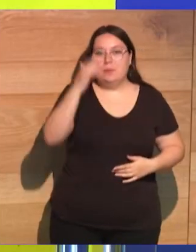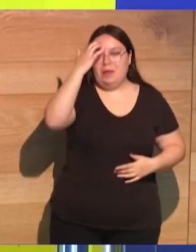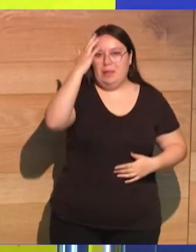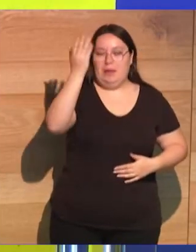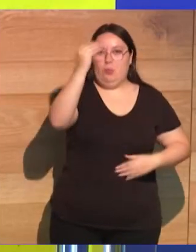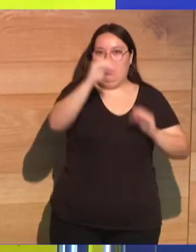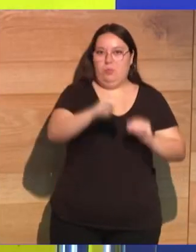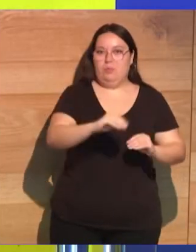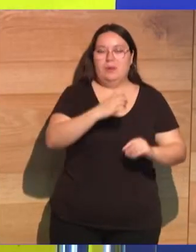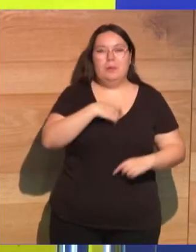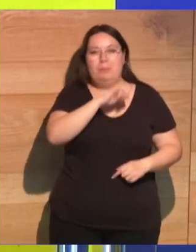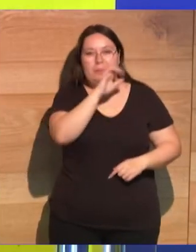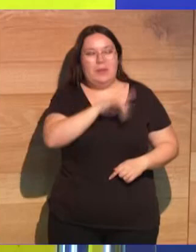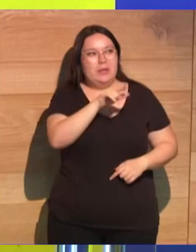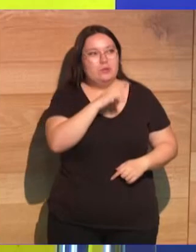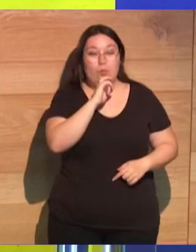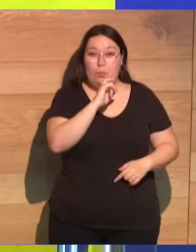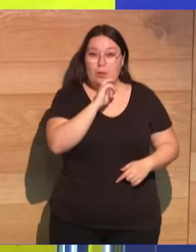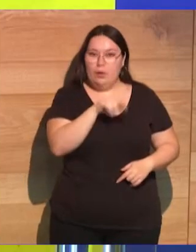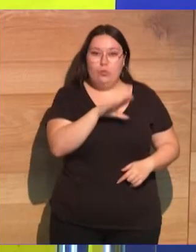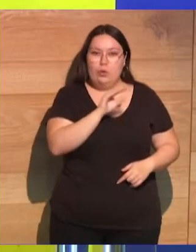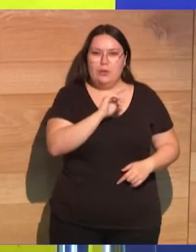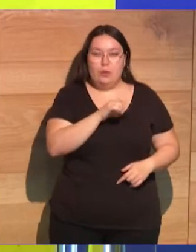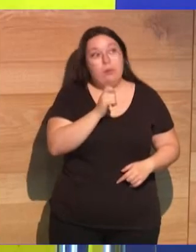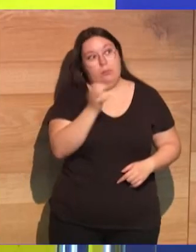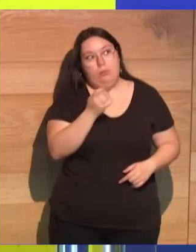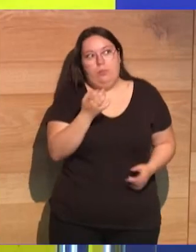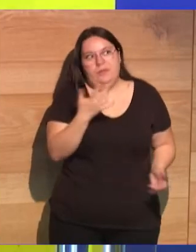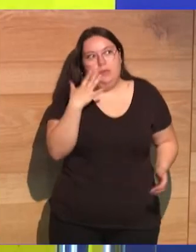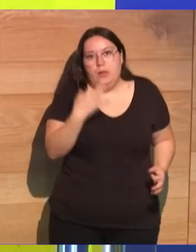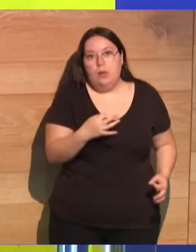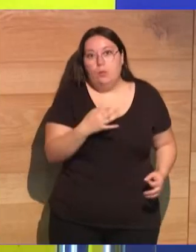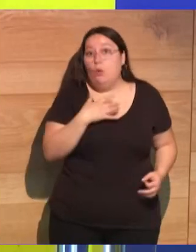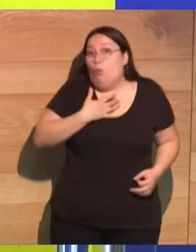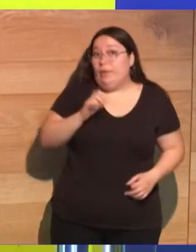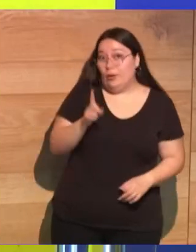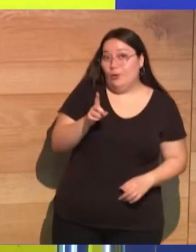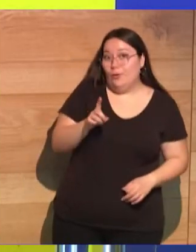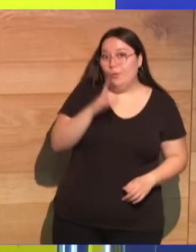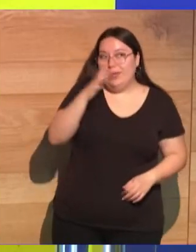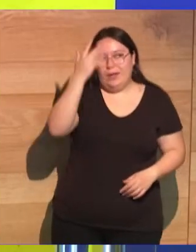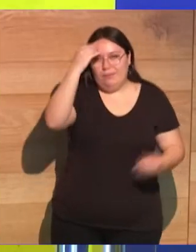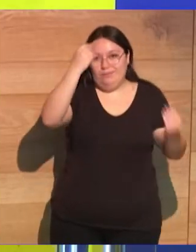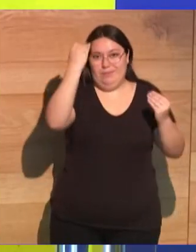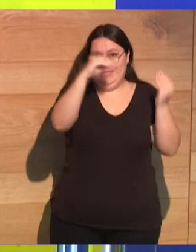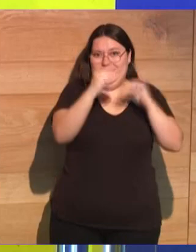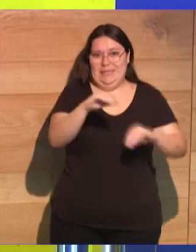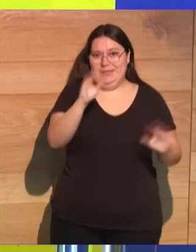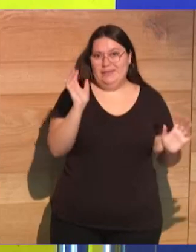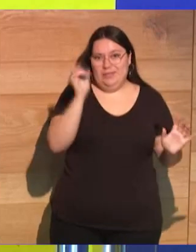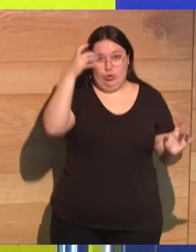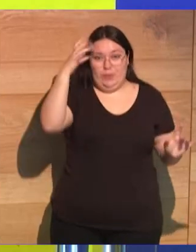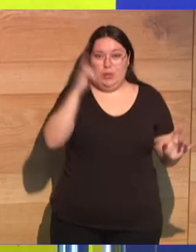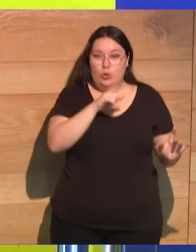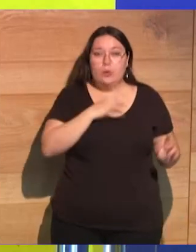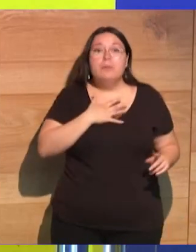y que decimos es que esto es tan complicado y no lo entiendo que debe ser verdad. ¿No? Pues puede que no, porque a lo mejor tiene alucinaciones y no es verdad. Pero ya